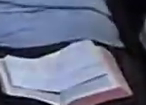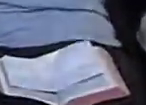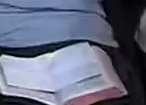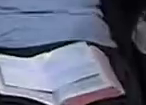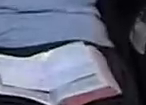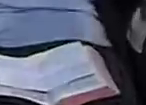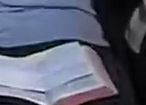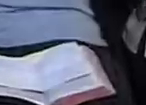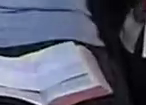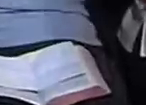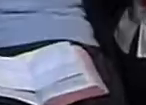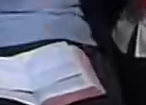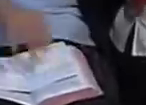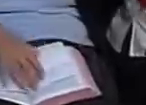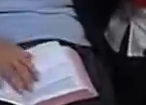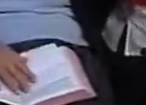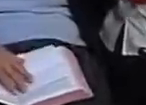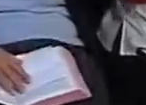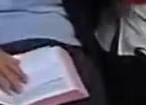Gloria a